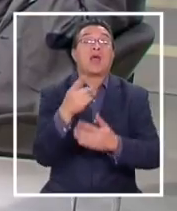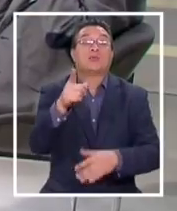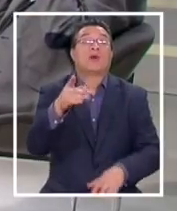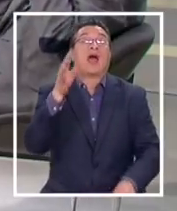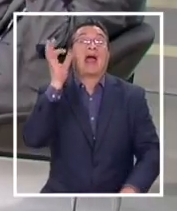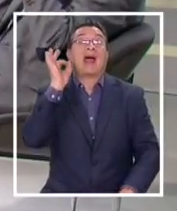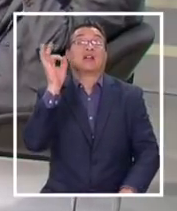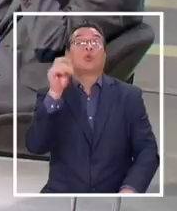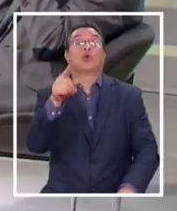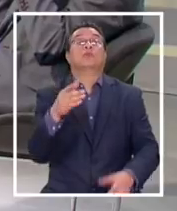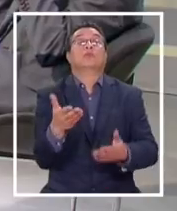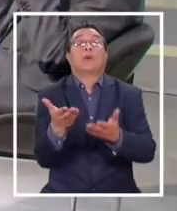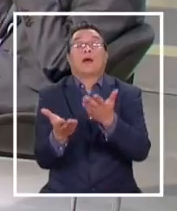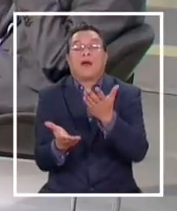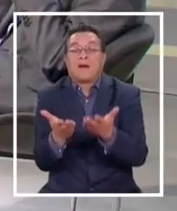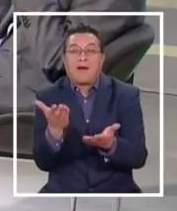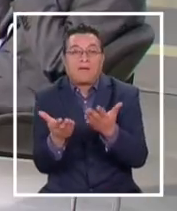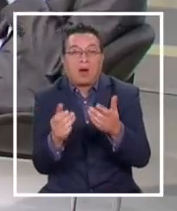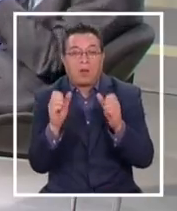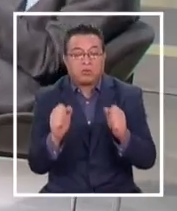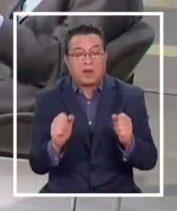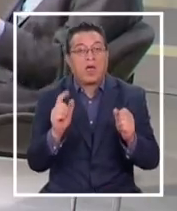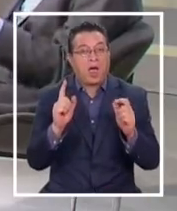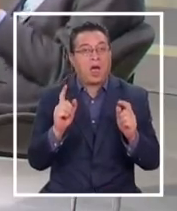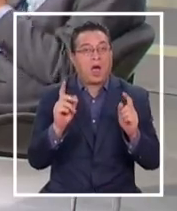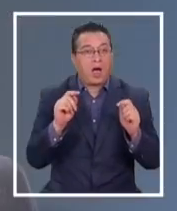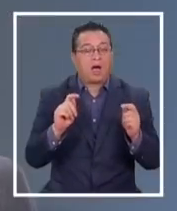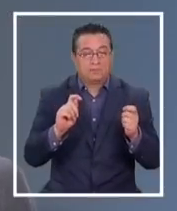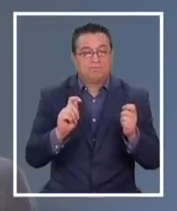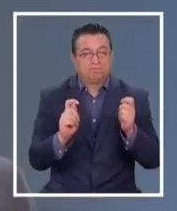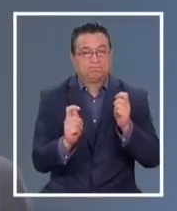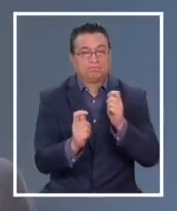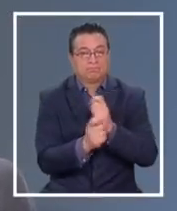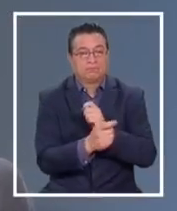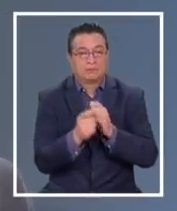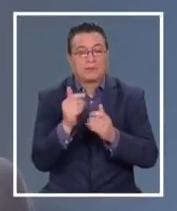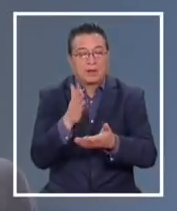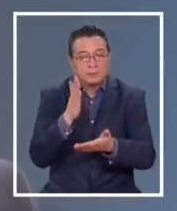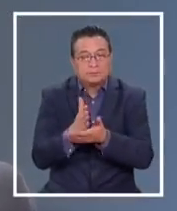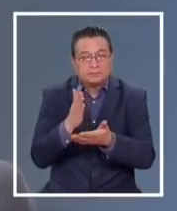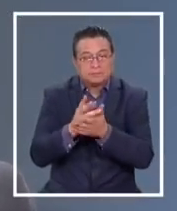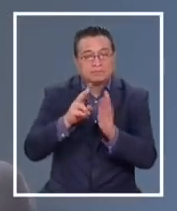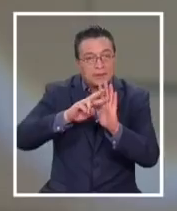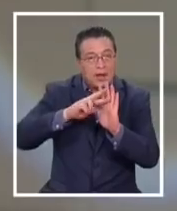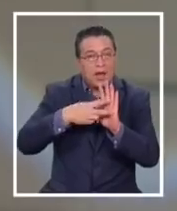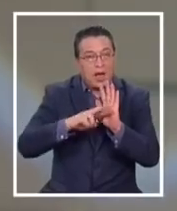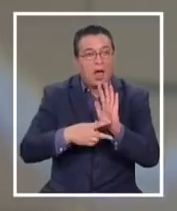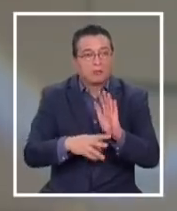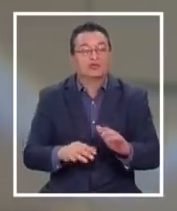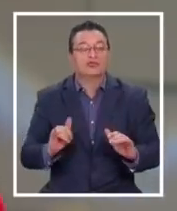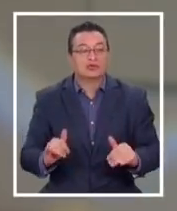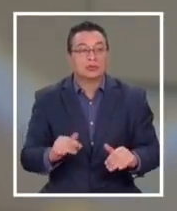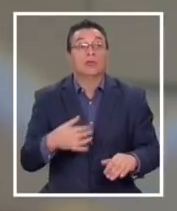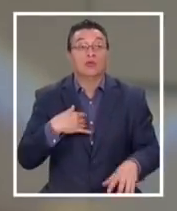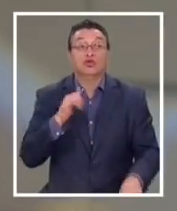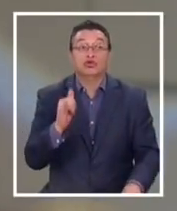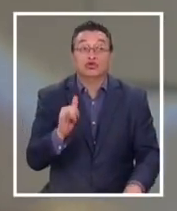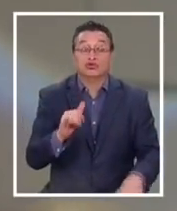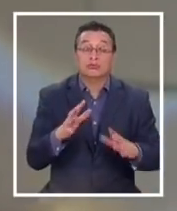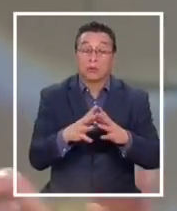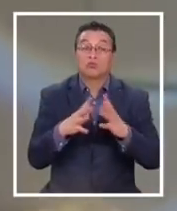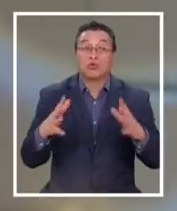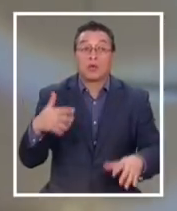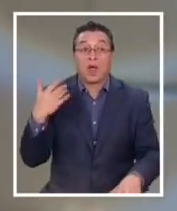empiezan a evaluar de que ya sería bueno empezar a ponerse al día en las restricciones que tenemos? Se evalúa día a día y de hecho yo creo que es súper